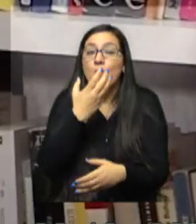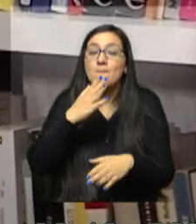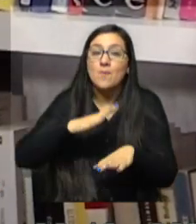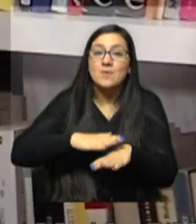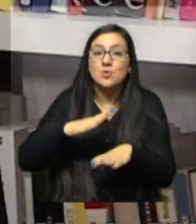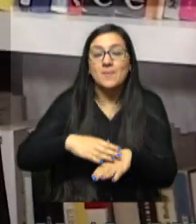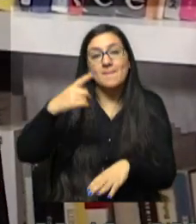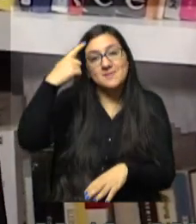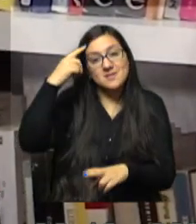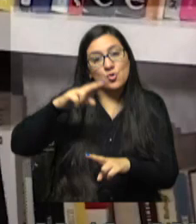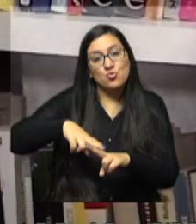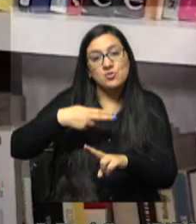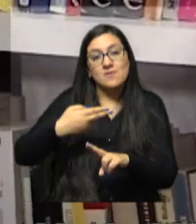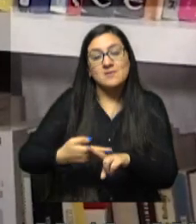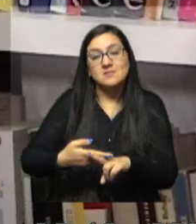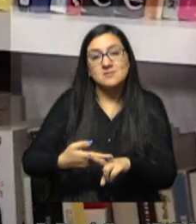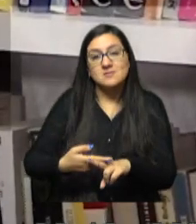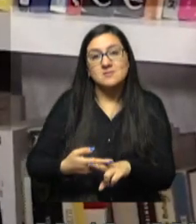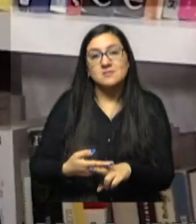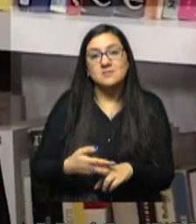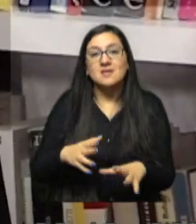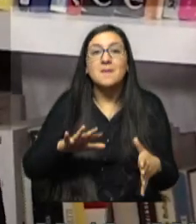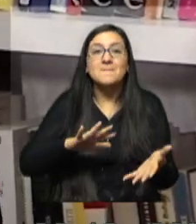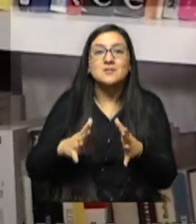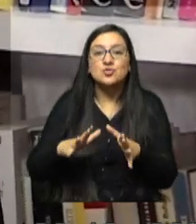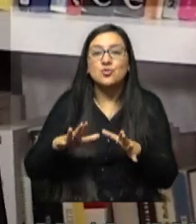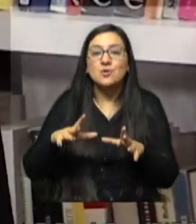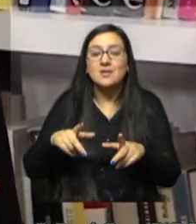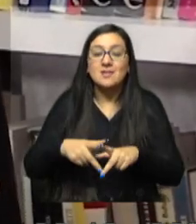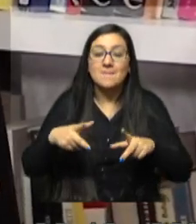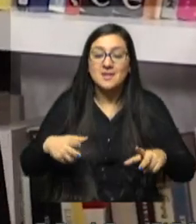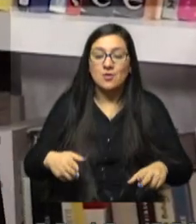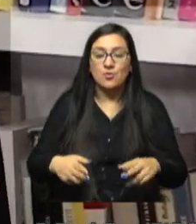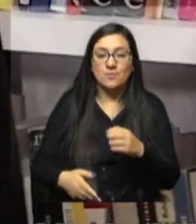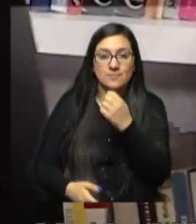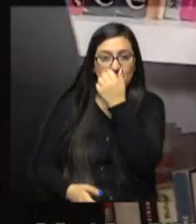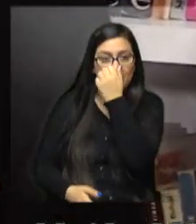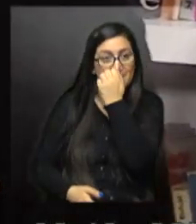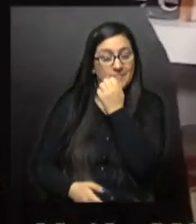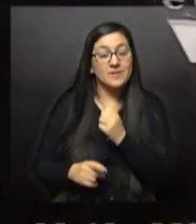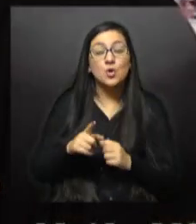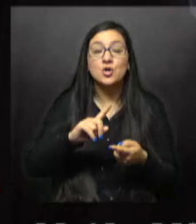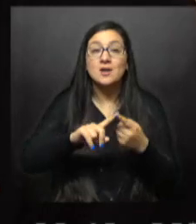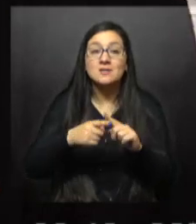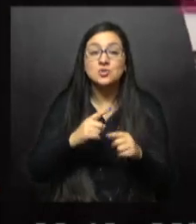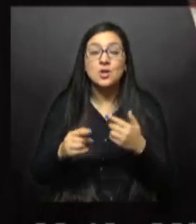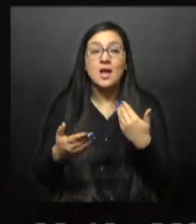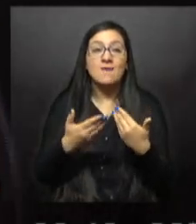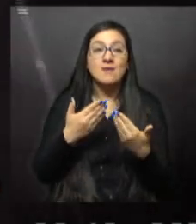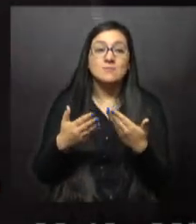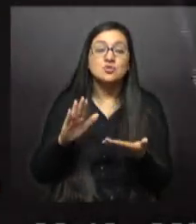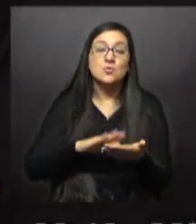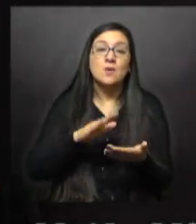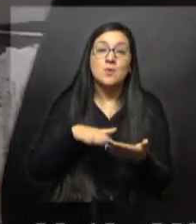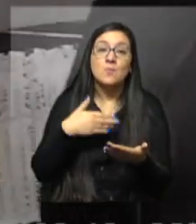repensar un poquito qué nos ha ido pasando en todo este periodo, ¿no? Y que con relación, hablábamos de las